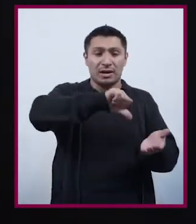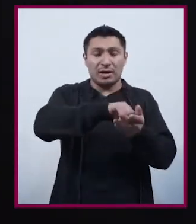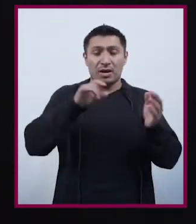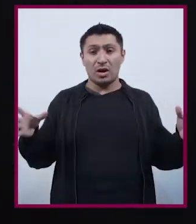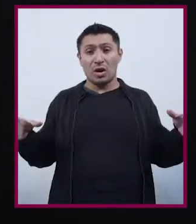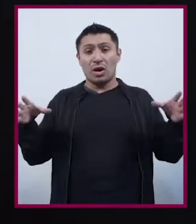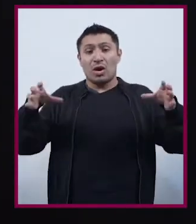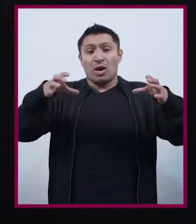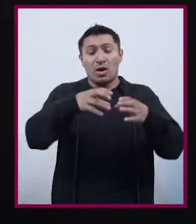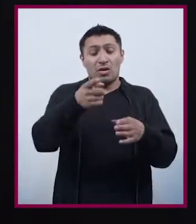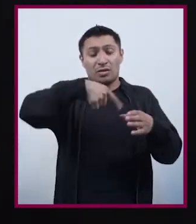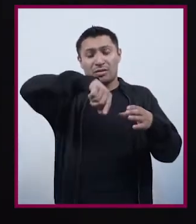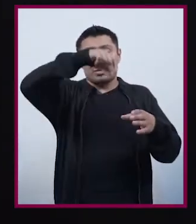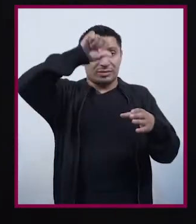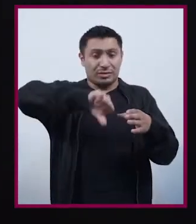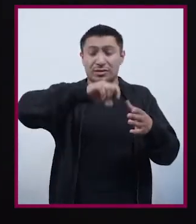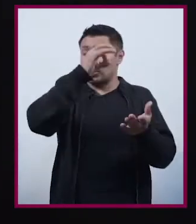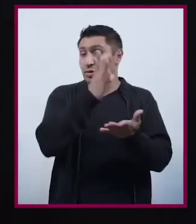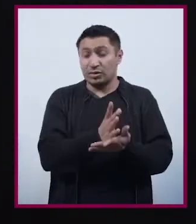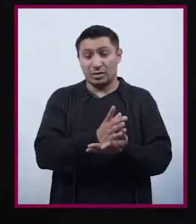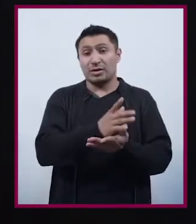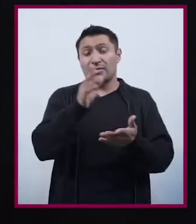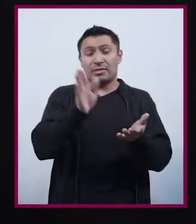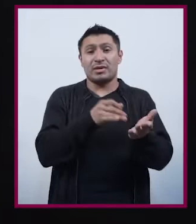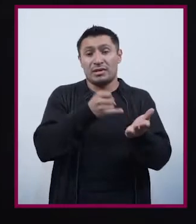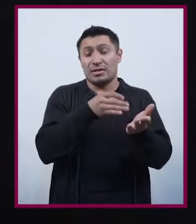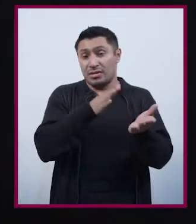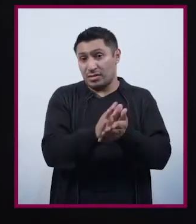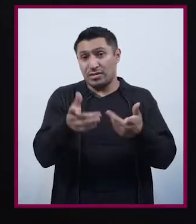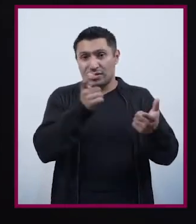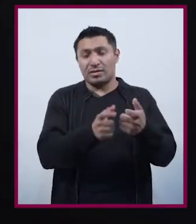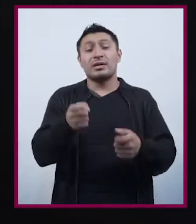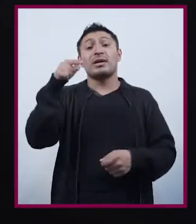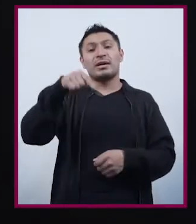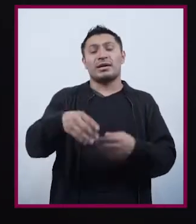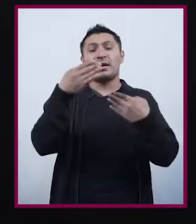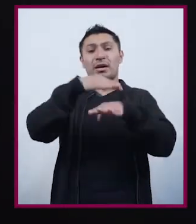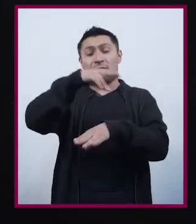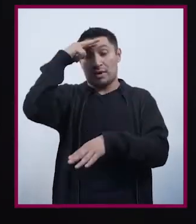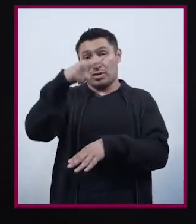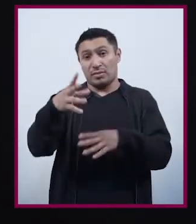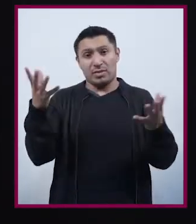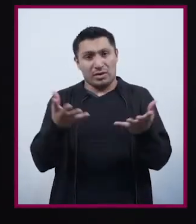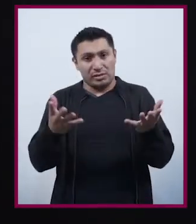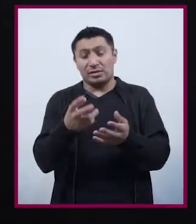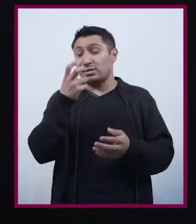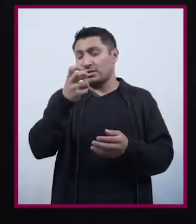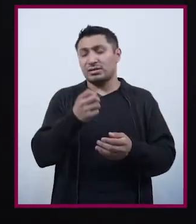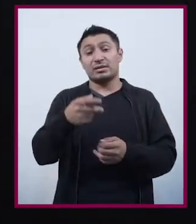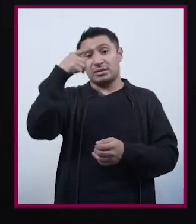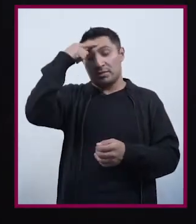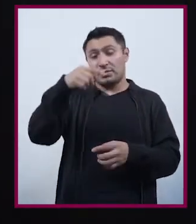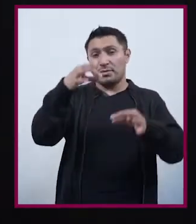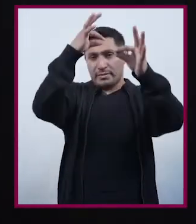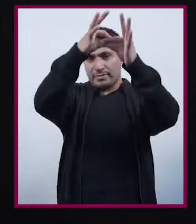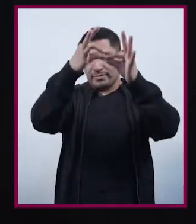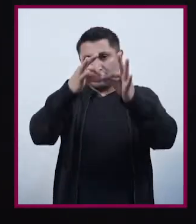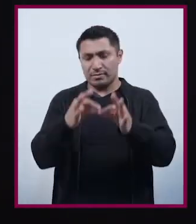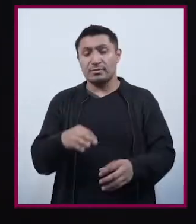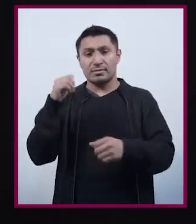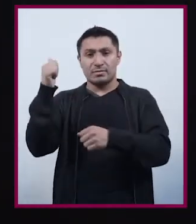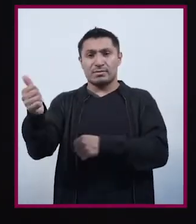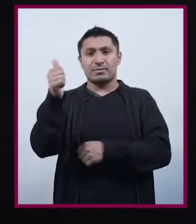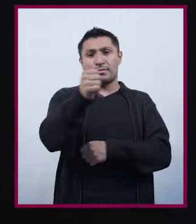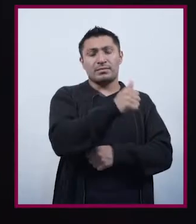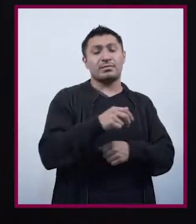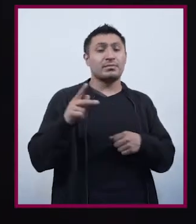acuñación monetaria. Papel que en nuestro país lo realiza el Banco de México. Para satisfacer estas condiciones,